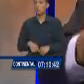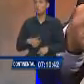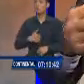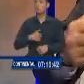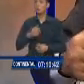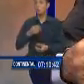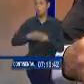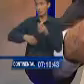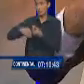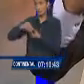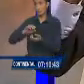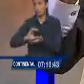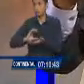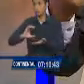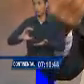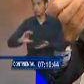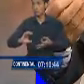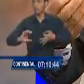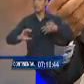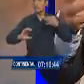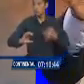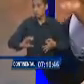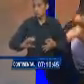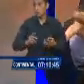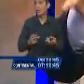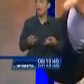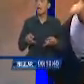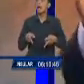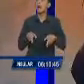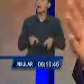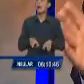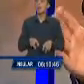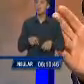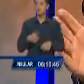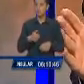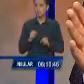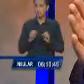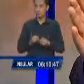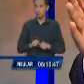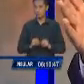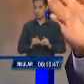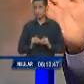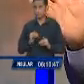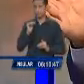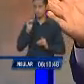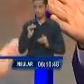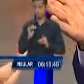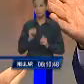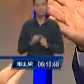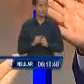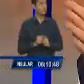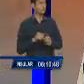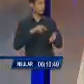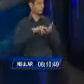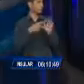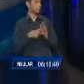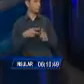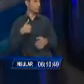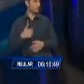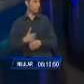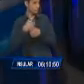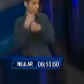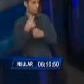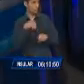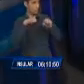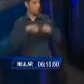seguridad, pero también con utilidad, un equilibrio. No se puede una articulación entre seguridad y rentabilidad. Y rentabilidad, no se puede poner